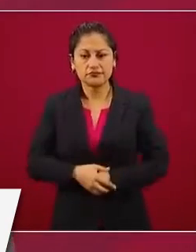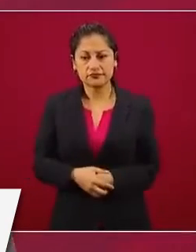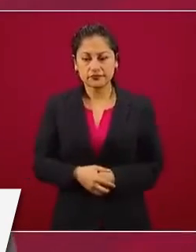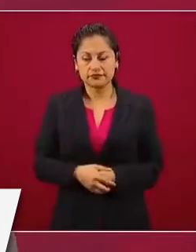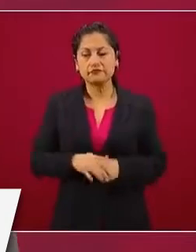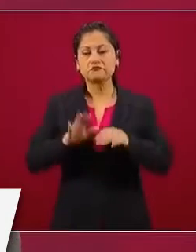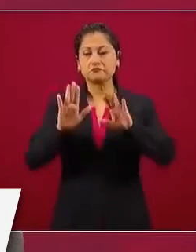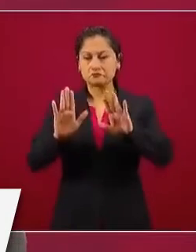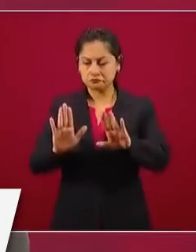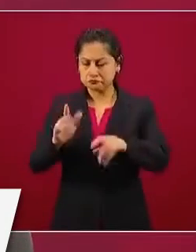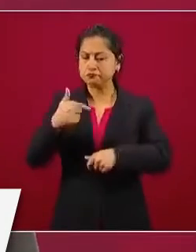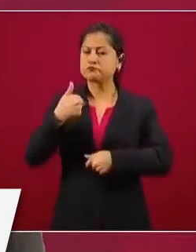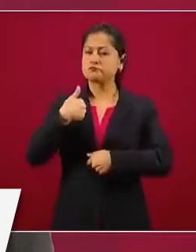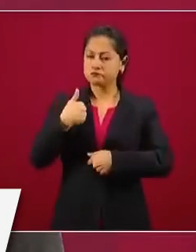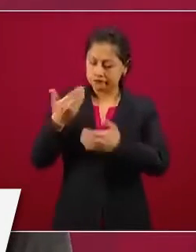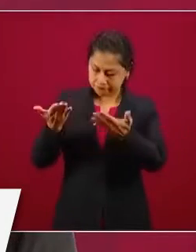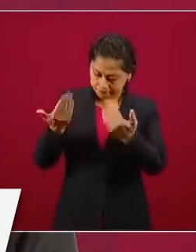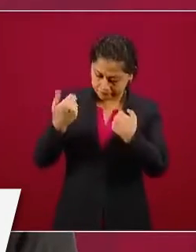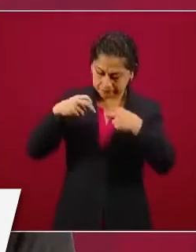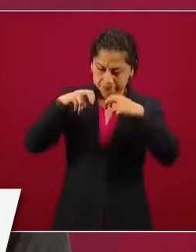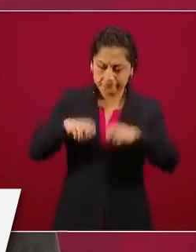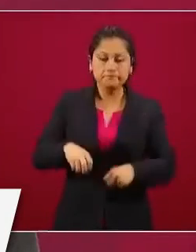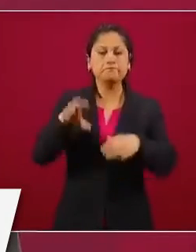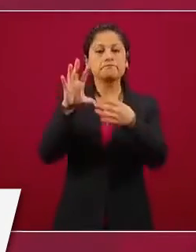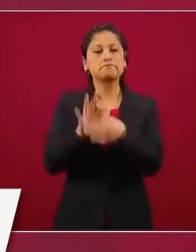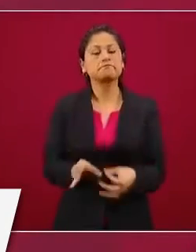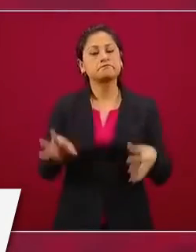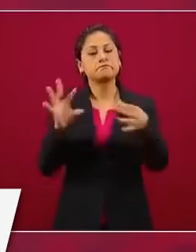Y ya, a ver, te voy a explicar.